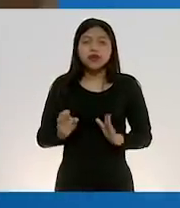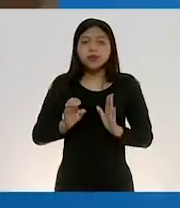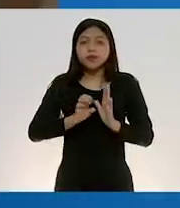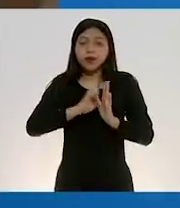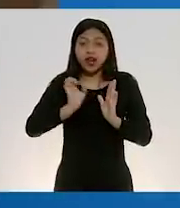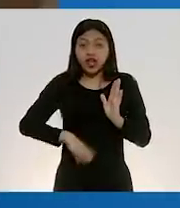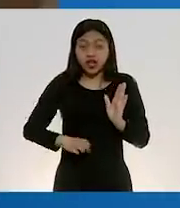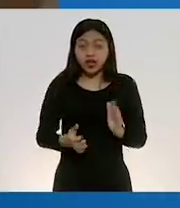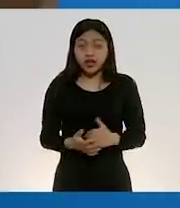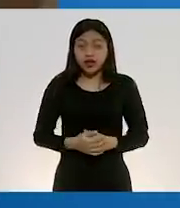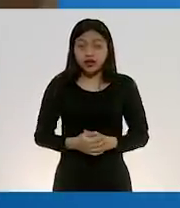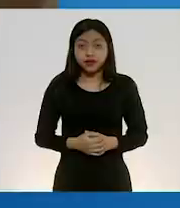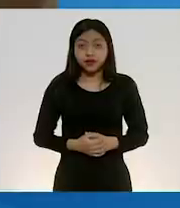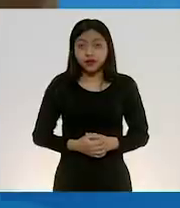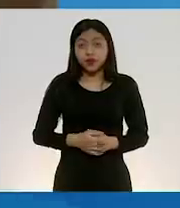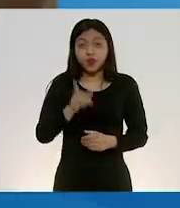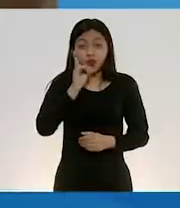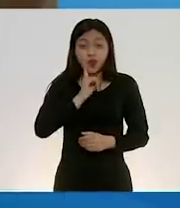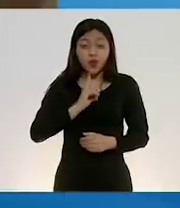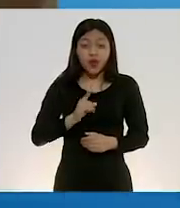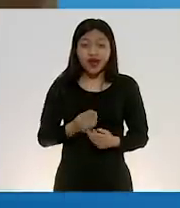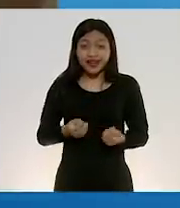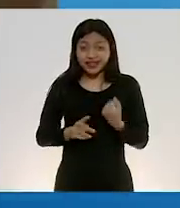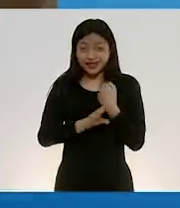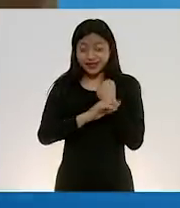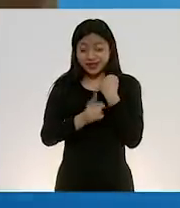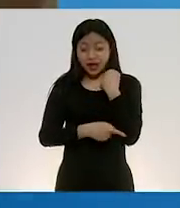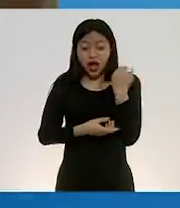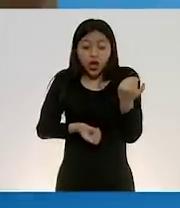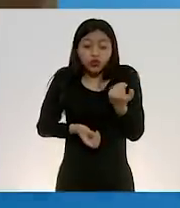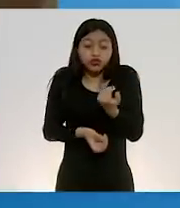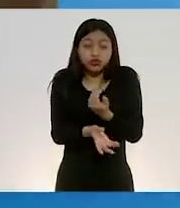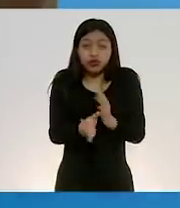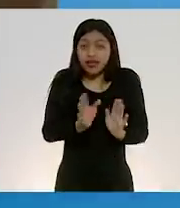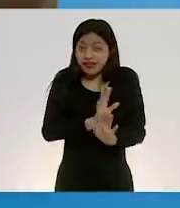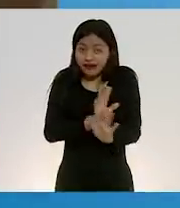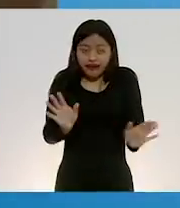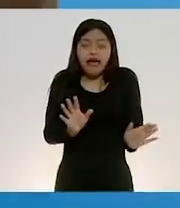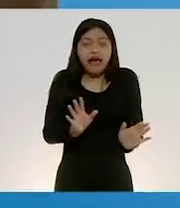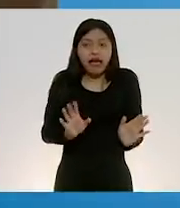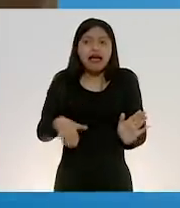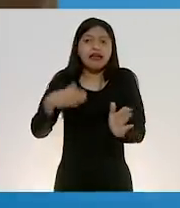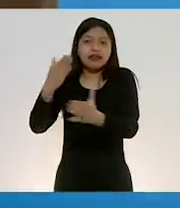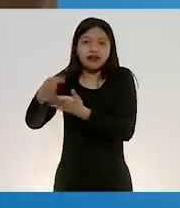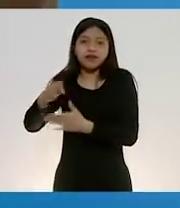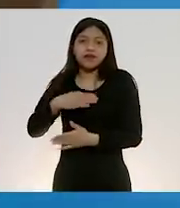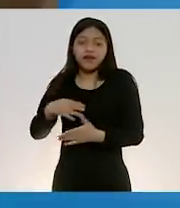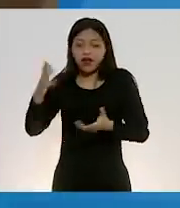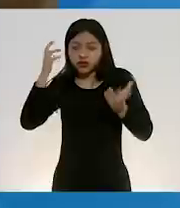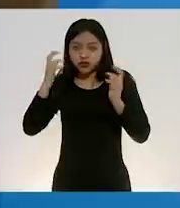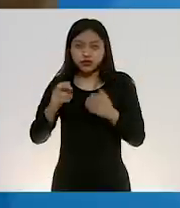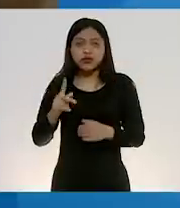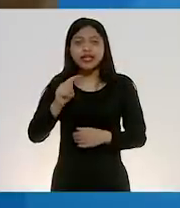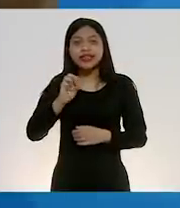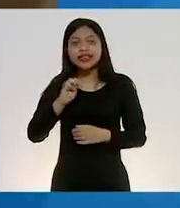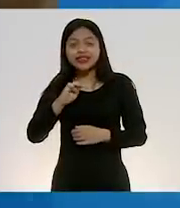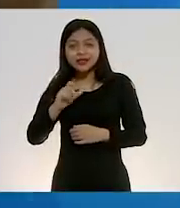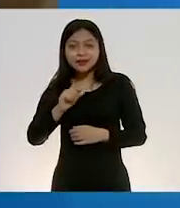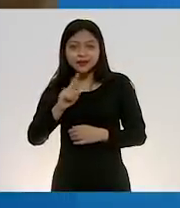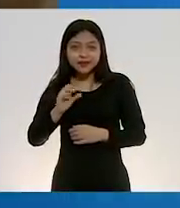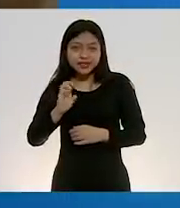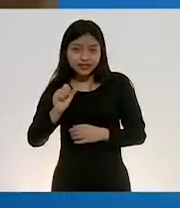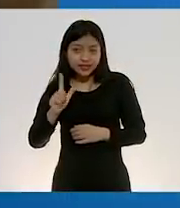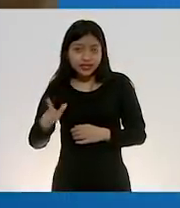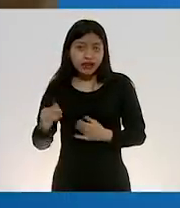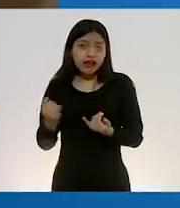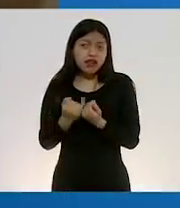parturientas que acababan de tener el parto iban a purificarse, a lavarse en el temazcal, pero al mismo tiempo era también un